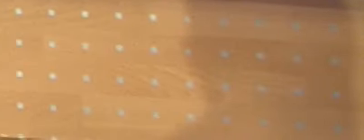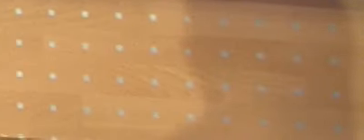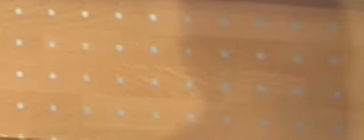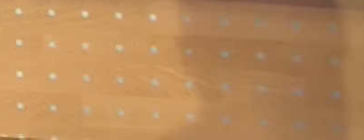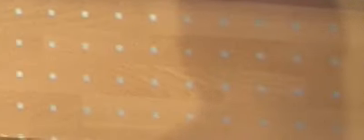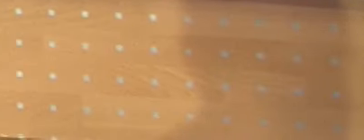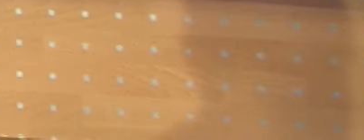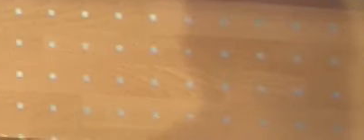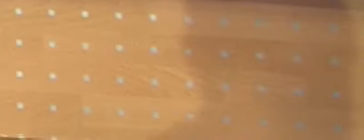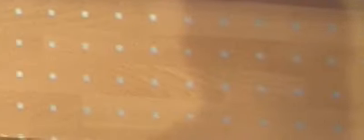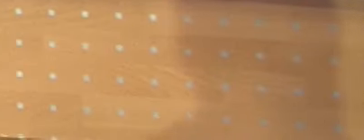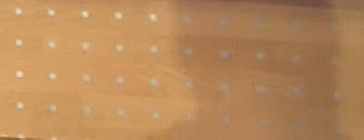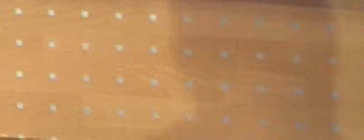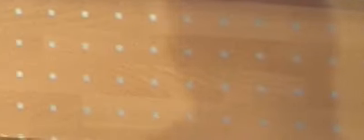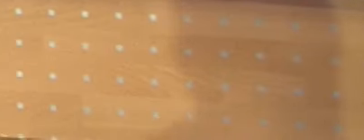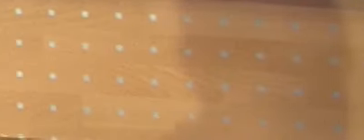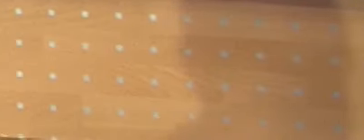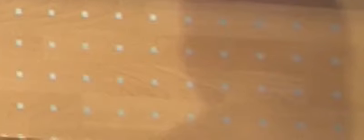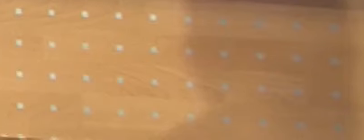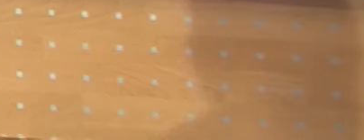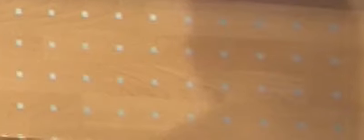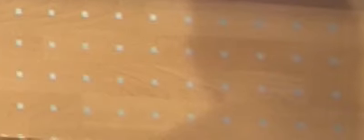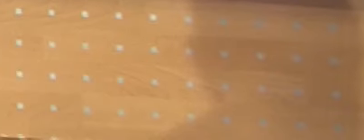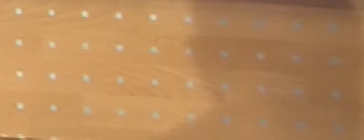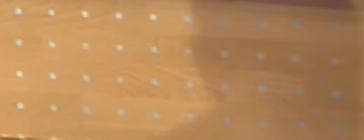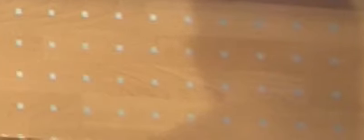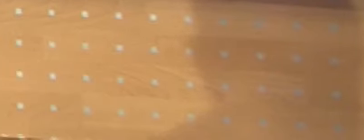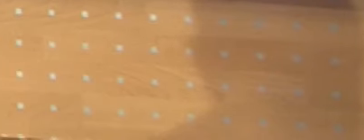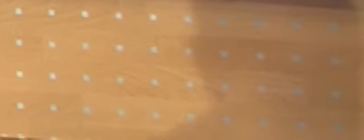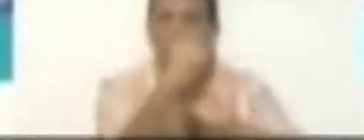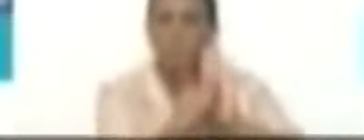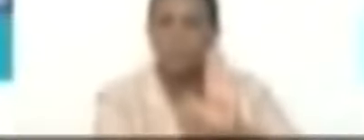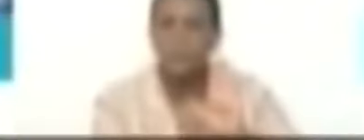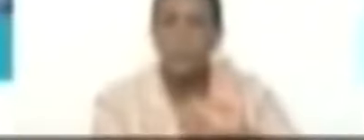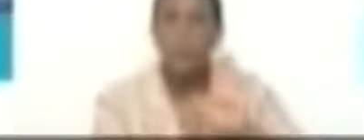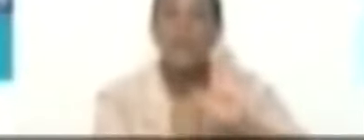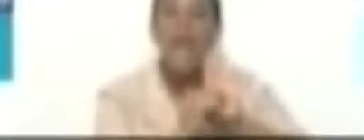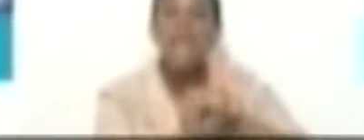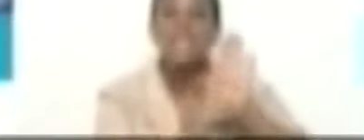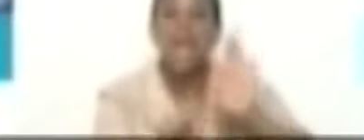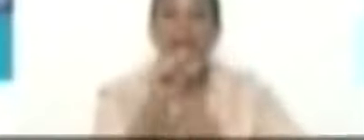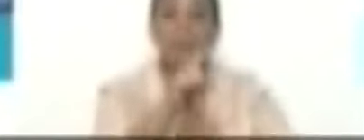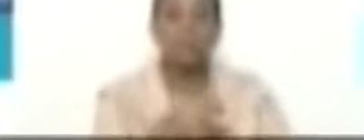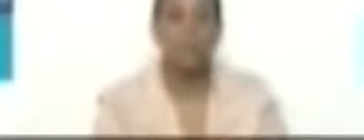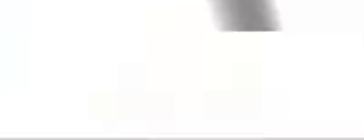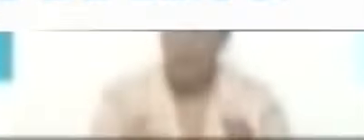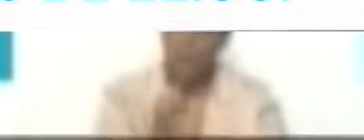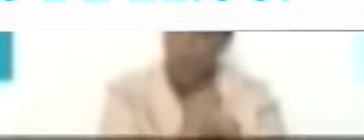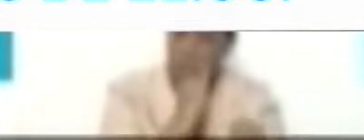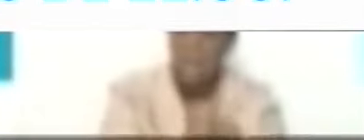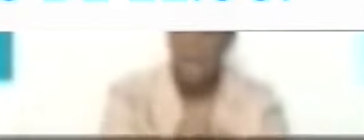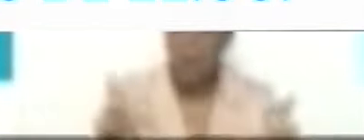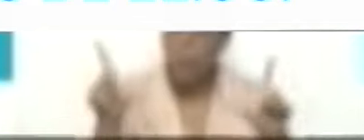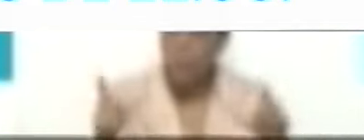esas sanciones diciendo que Venezuela no es una colonia estadounidense es una licencia colonialista